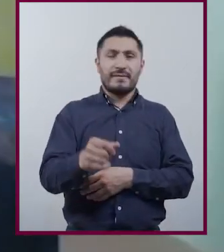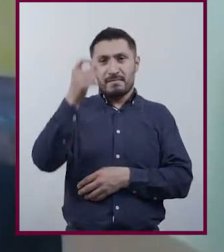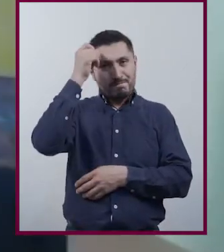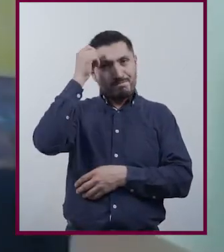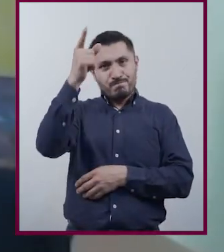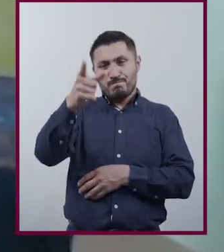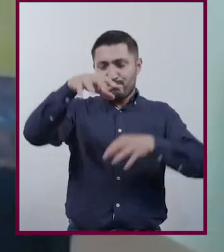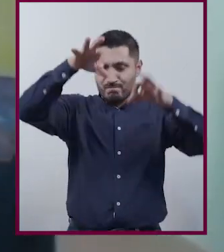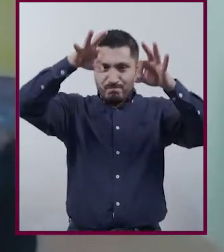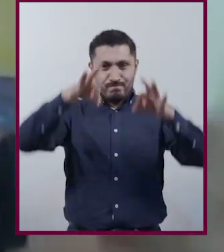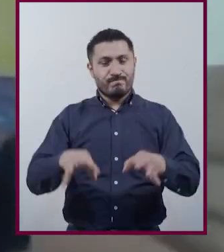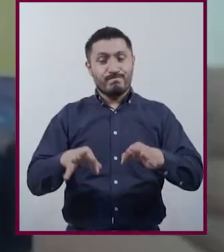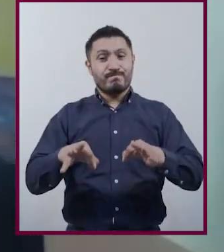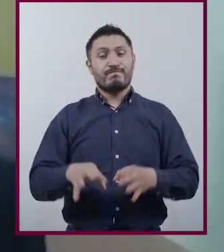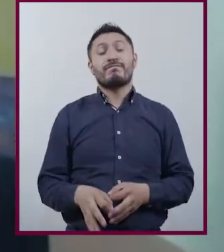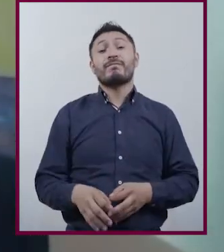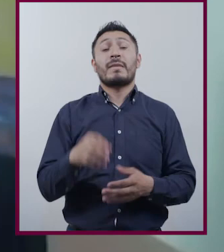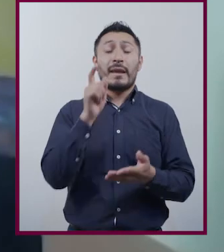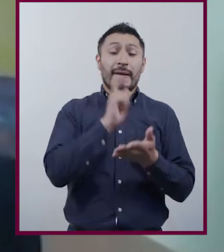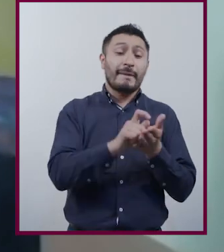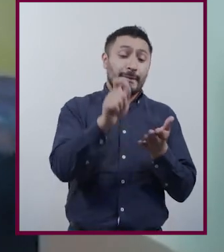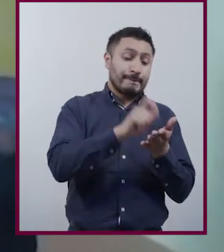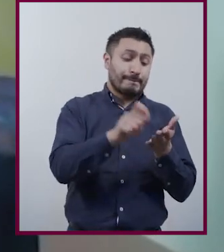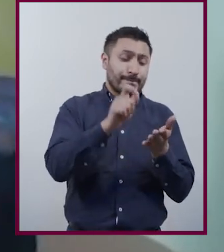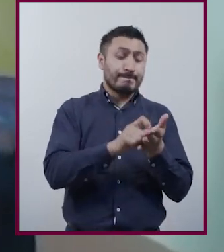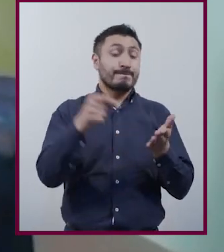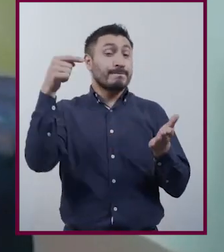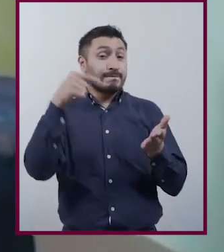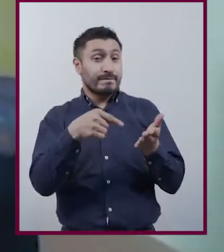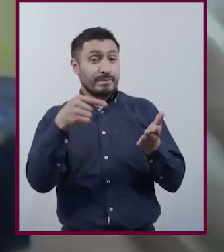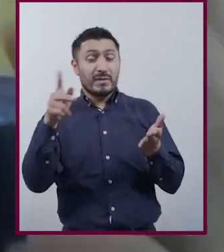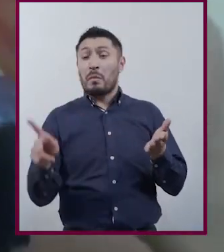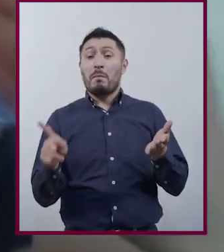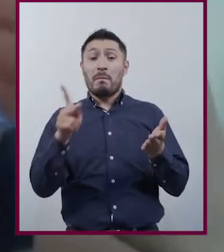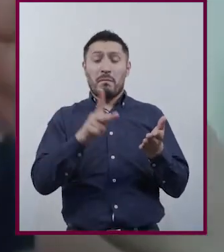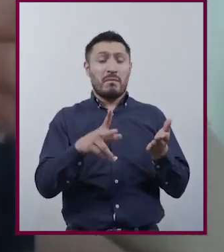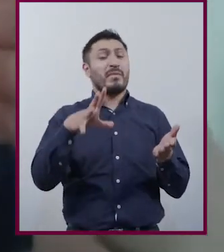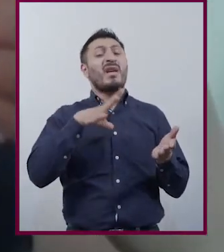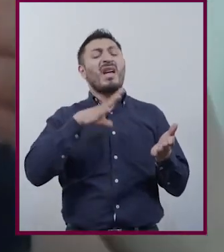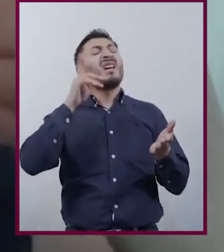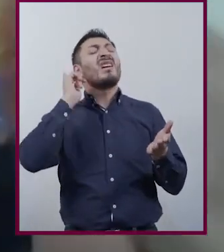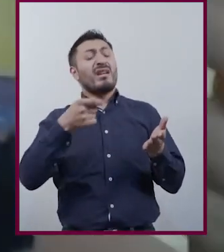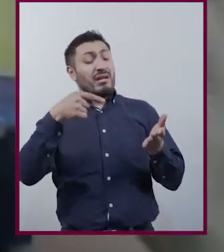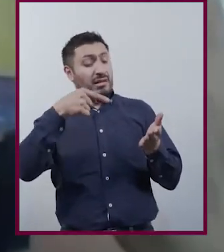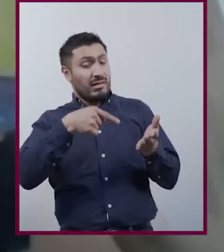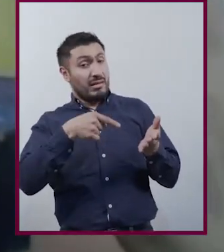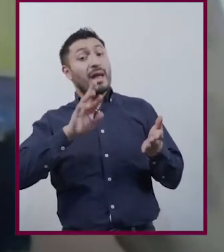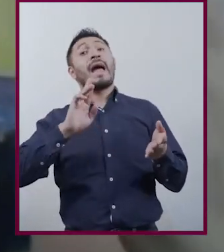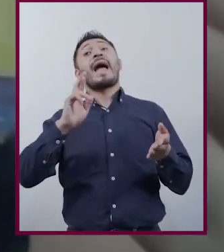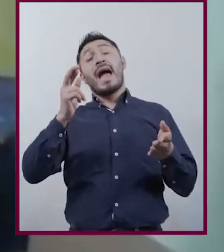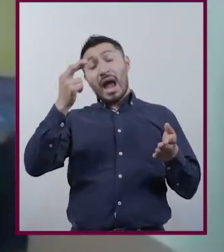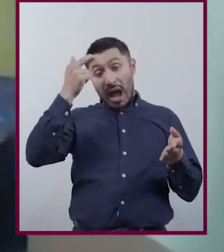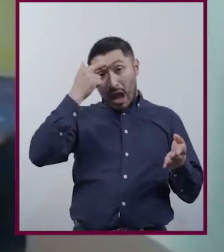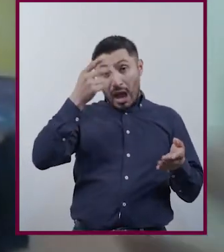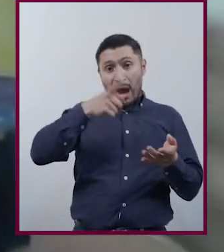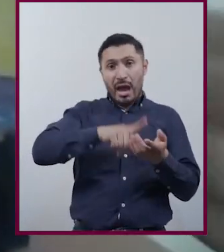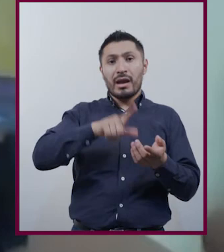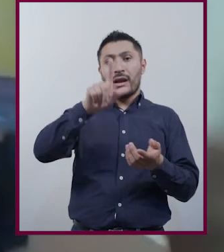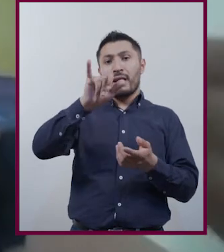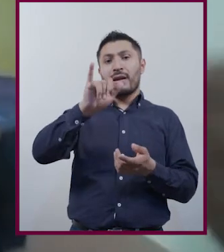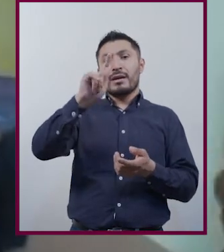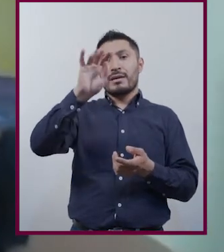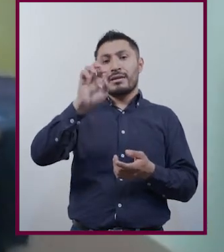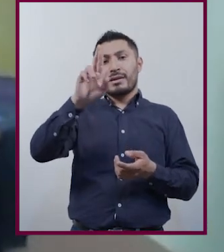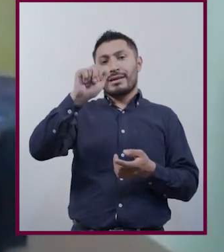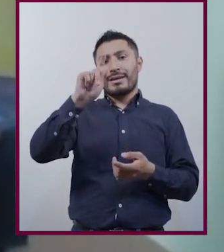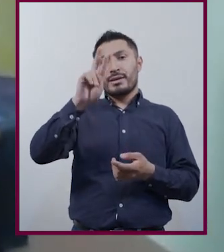inventa por completo. Un texto como Balún Canán nos recuerda que la literatura es